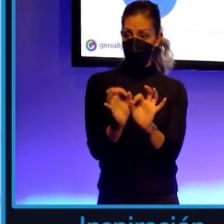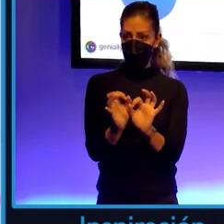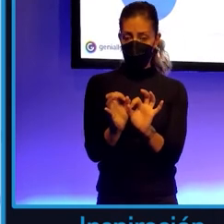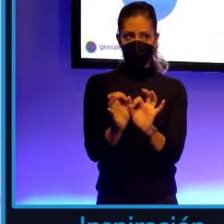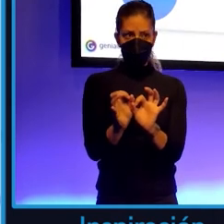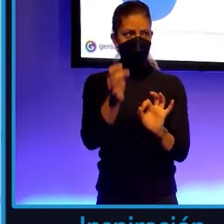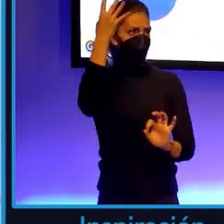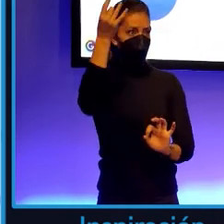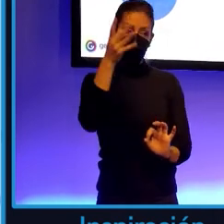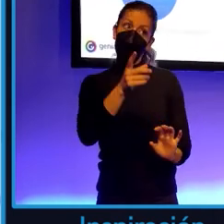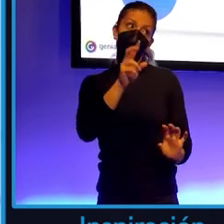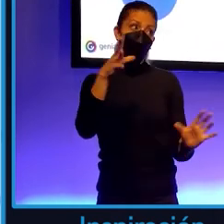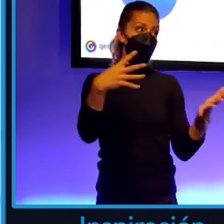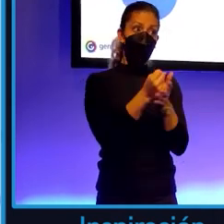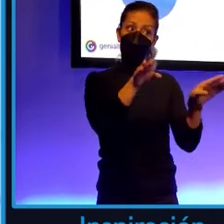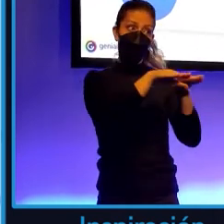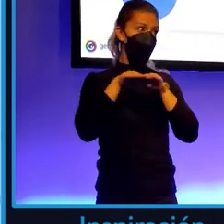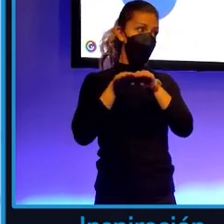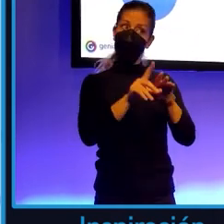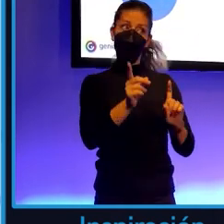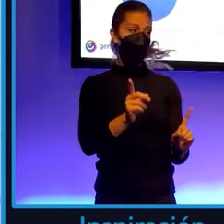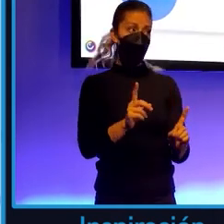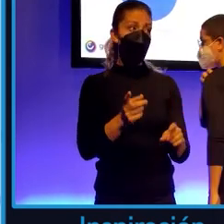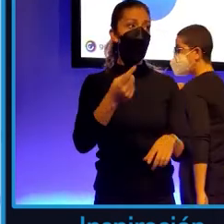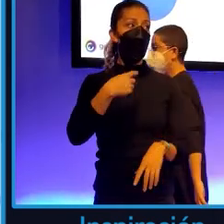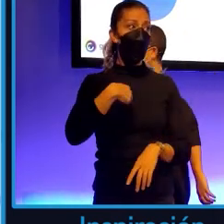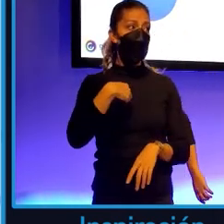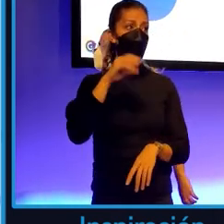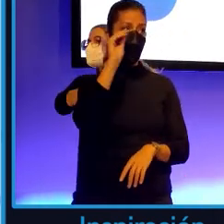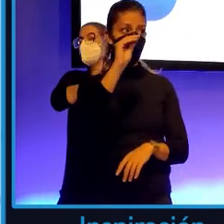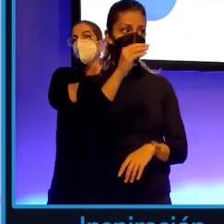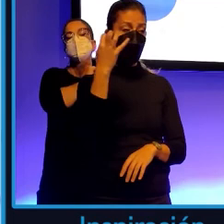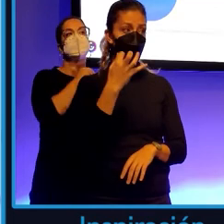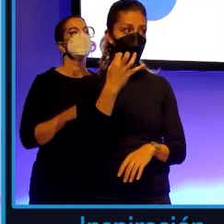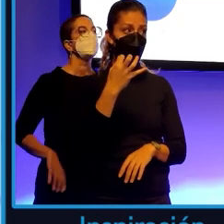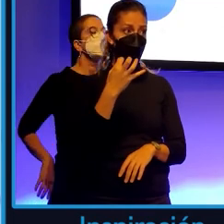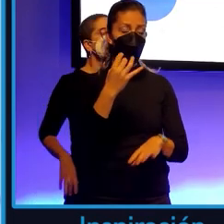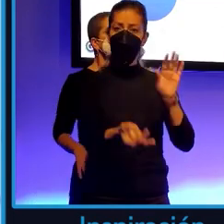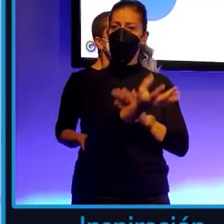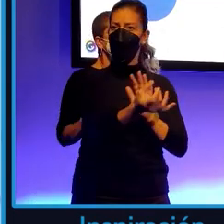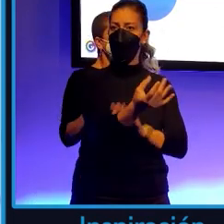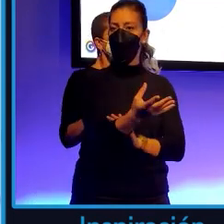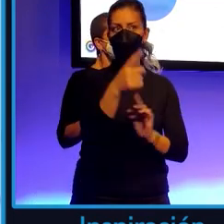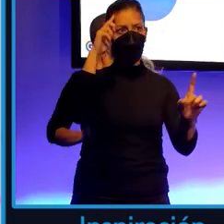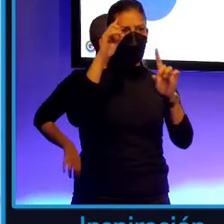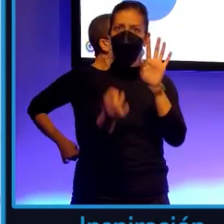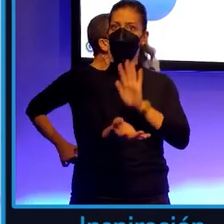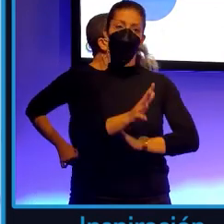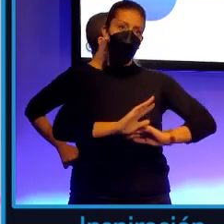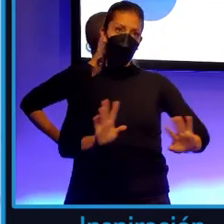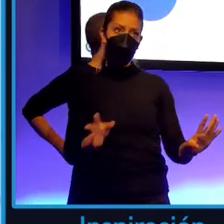y definido el tiempo ha sido interesante preguntarles qué entienden por qué por creatividad por crear pero también hay que pensar